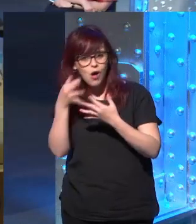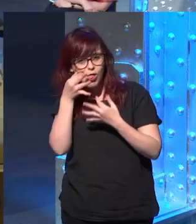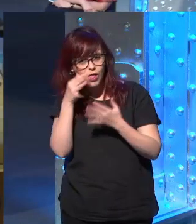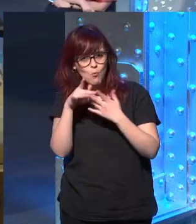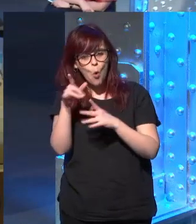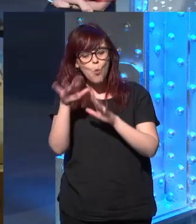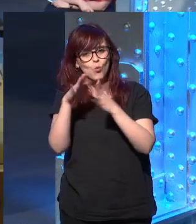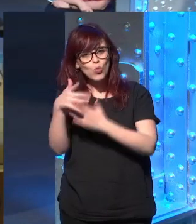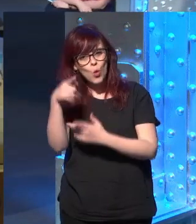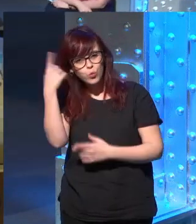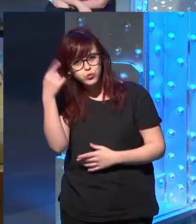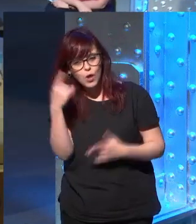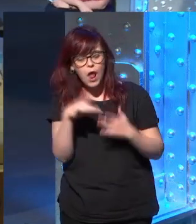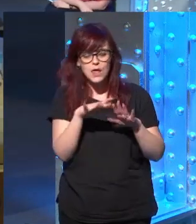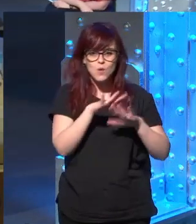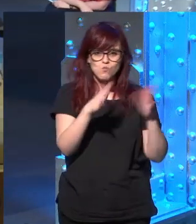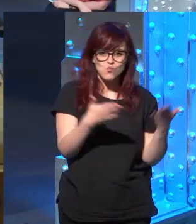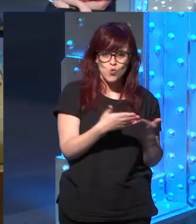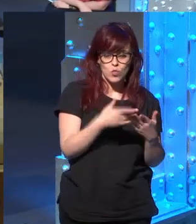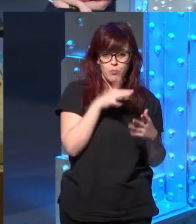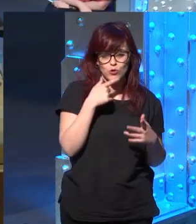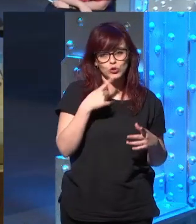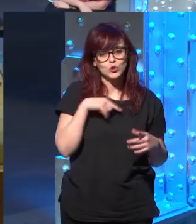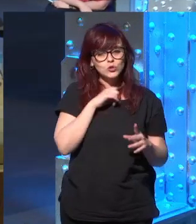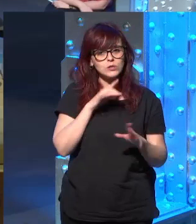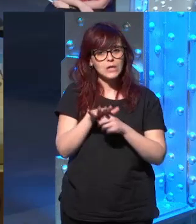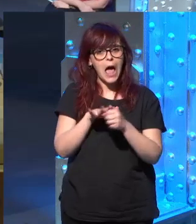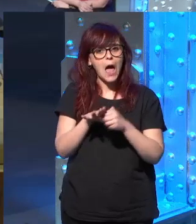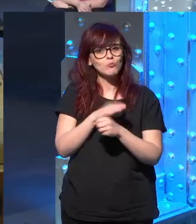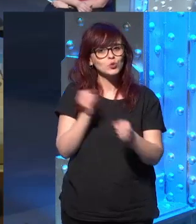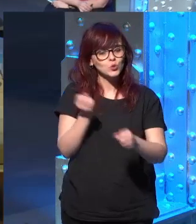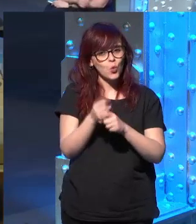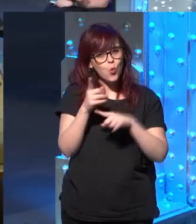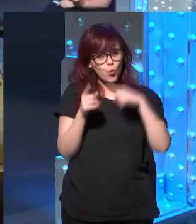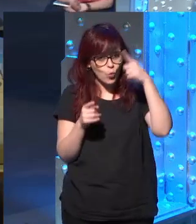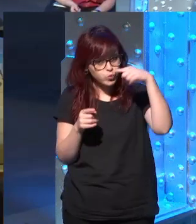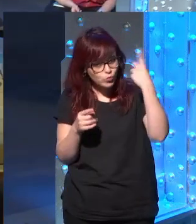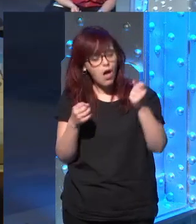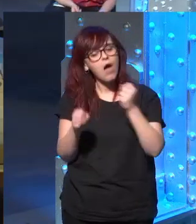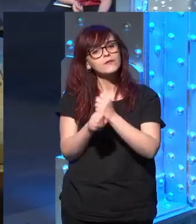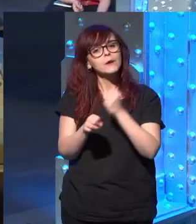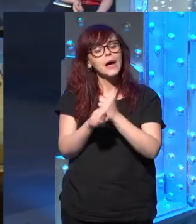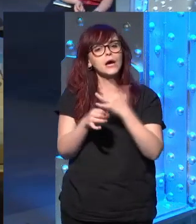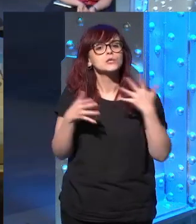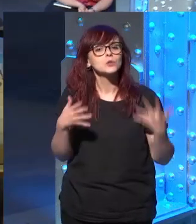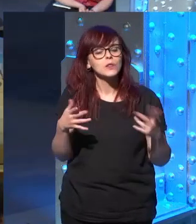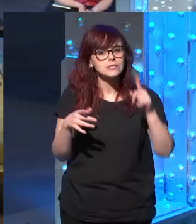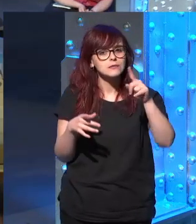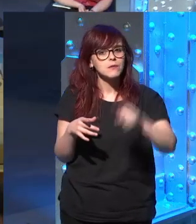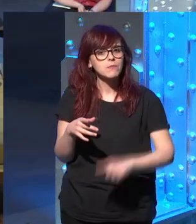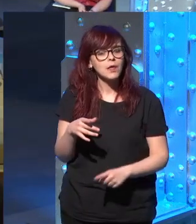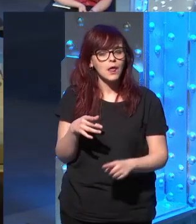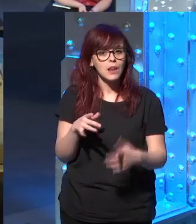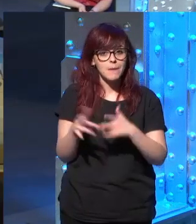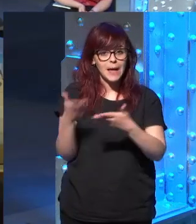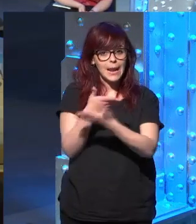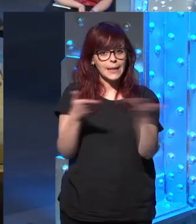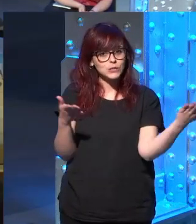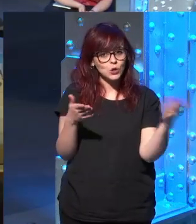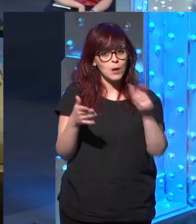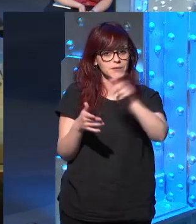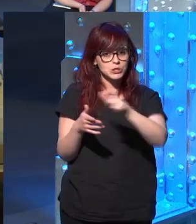como de la cultura y lo que leemos la gente que trabajamos un poco para el mundo de la cultura, en el mundo de la cultura, y como el resto de la gente que, bueno, puede